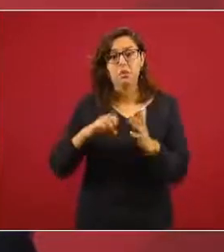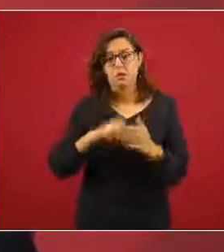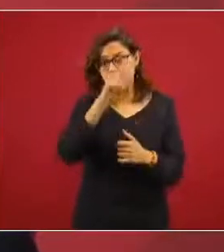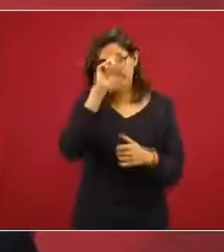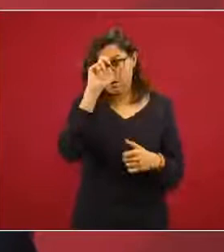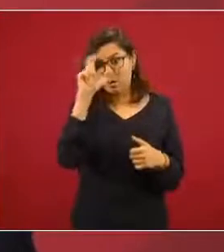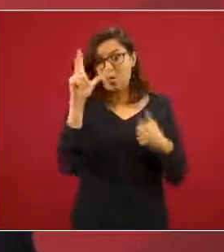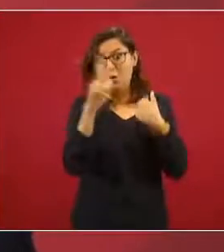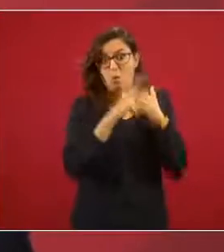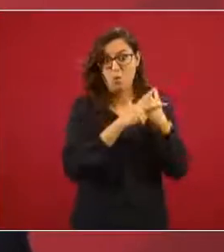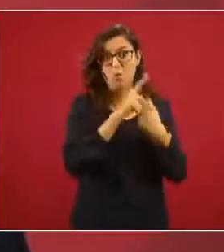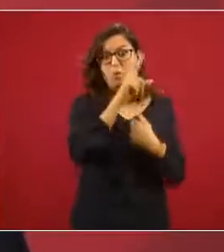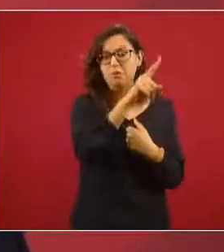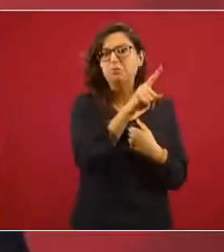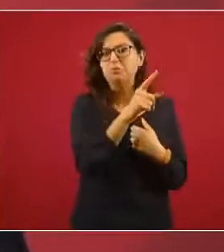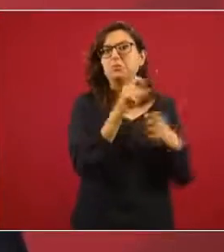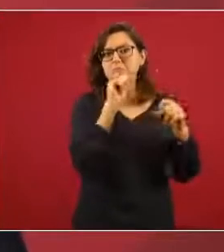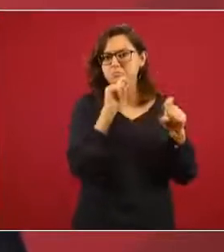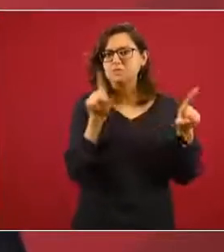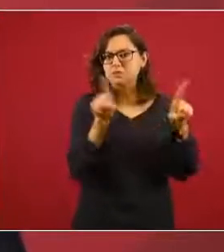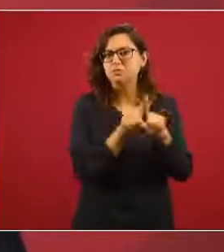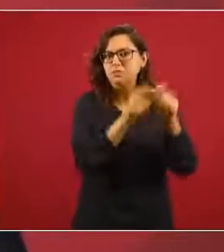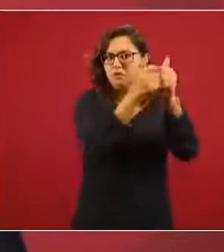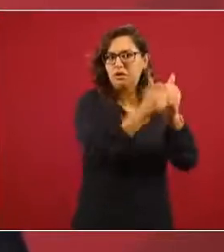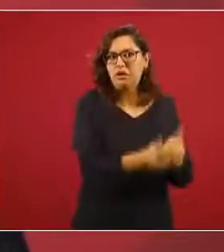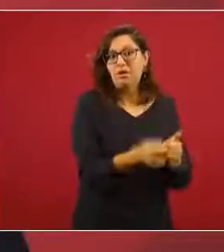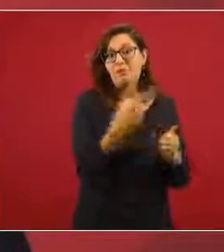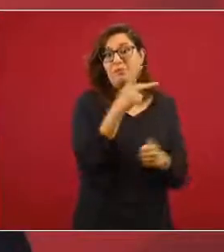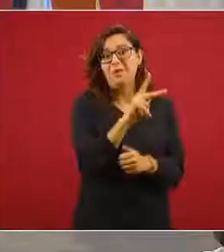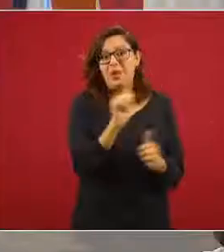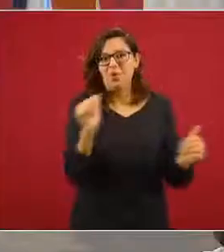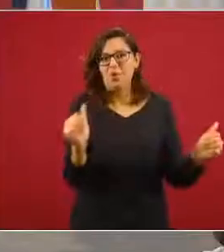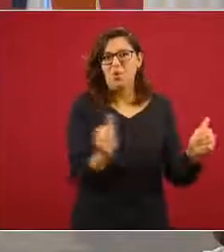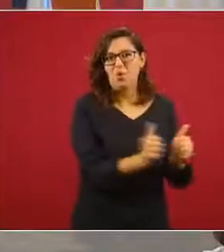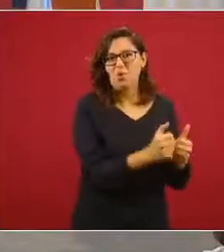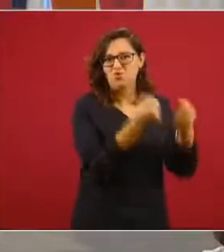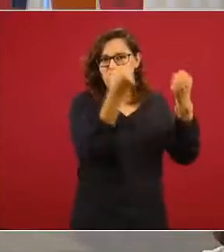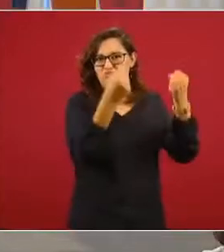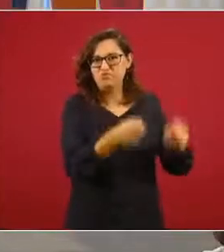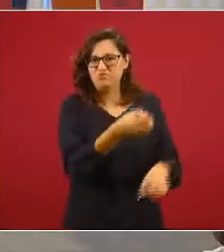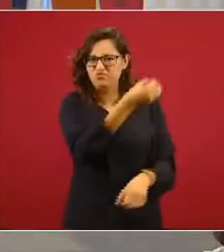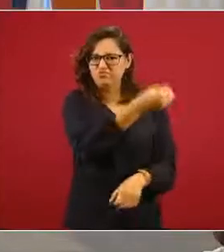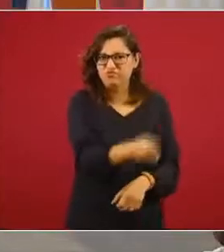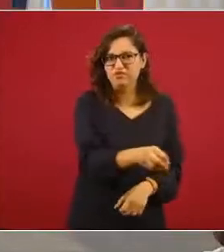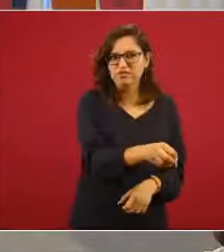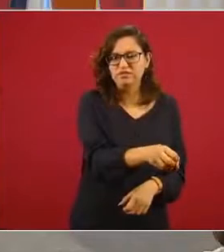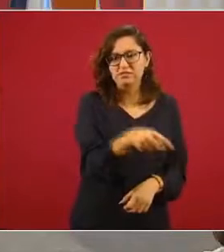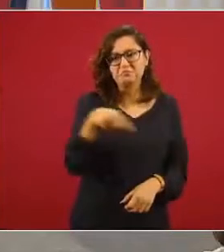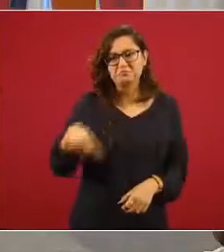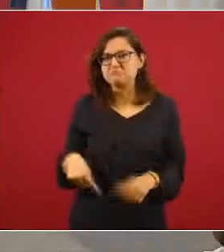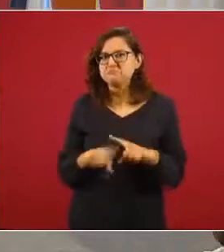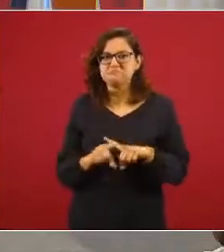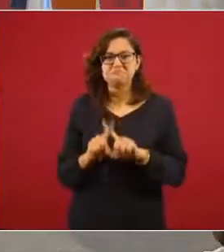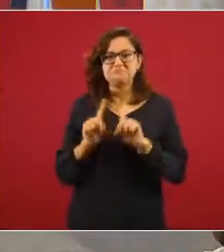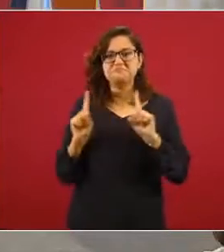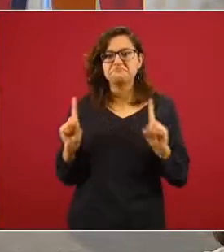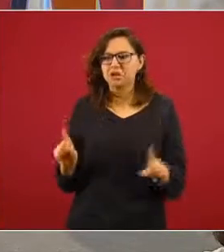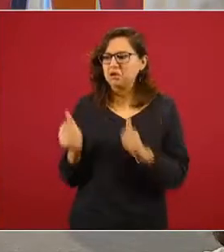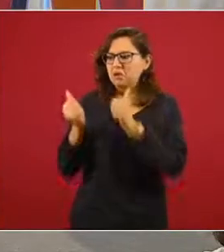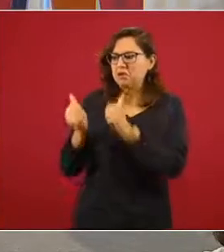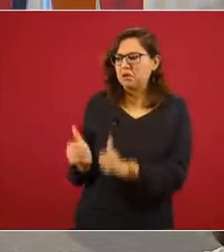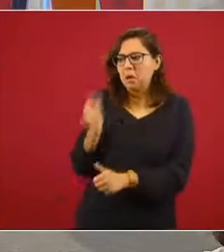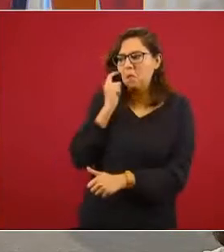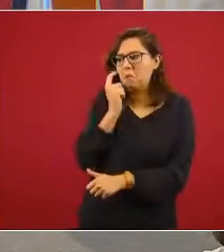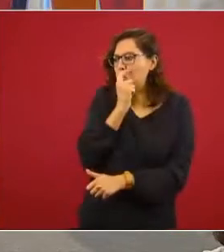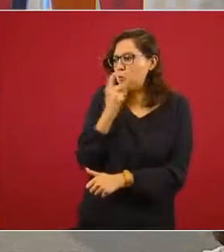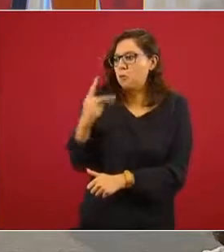europeos, que sí aplicaron esta coerción. El segundo elemento que se instrumentó desde antes del